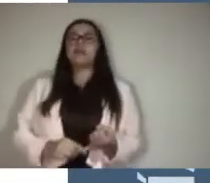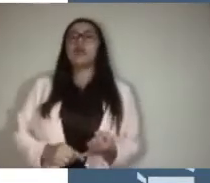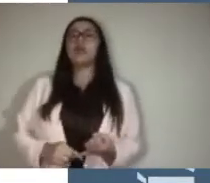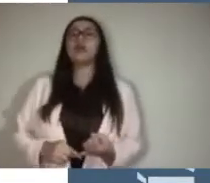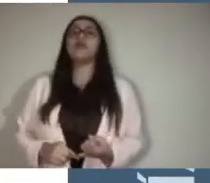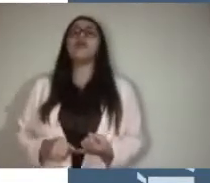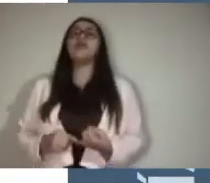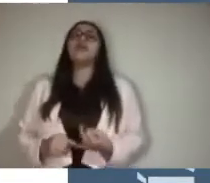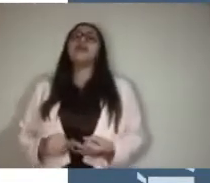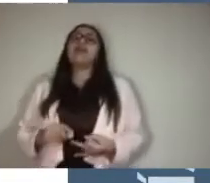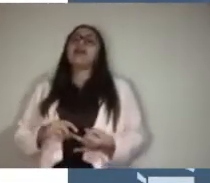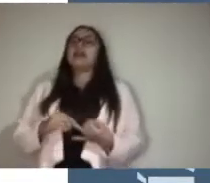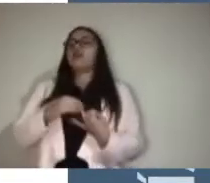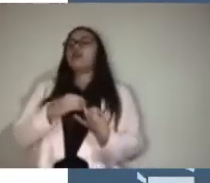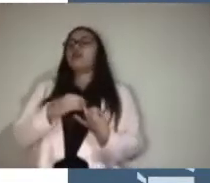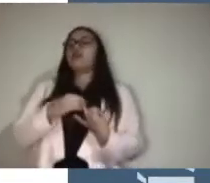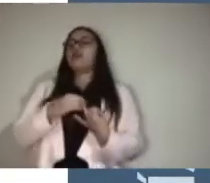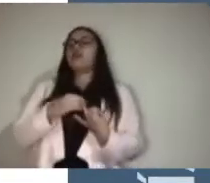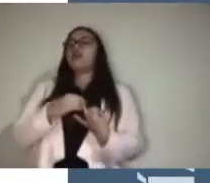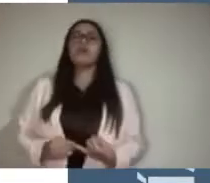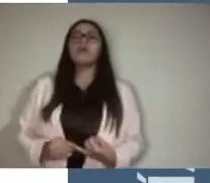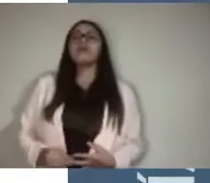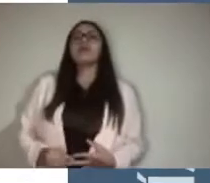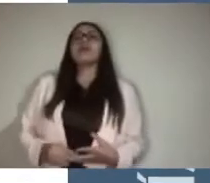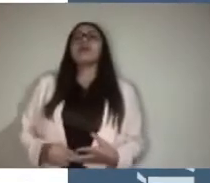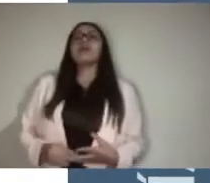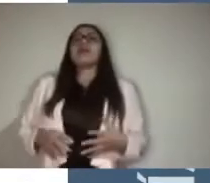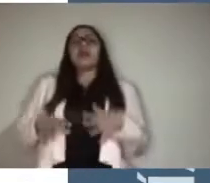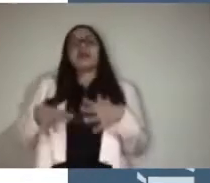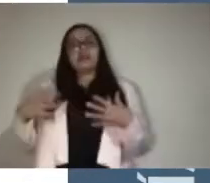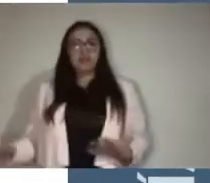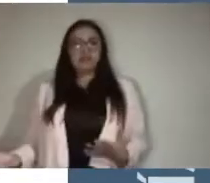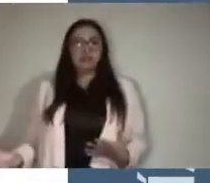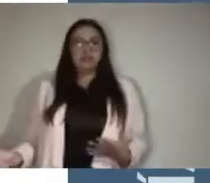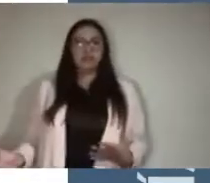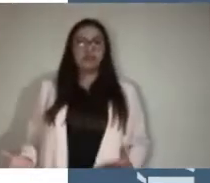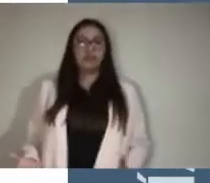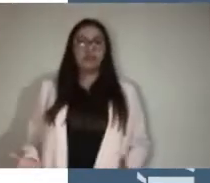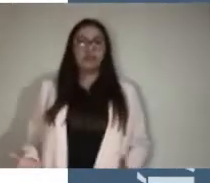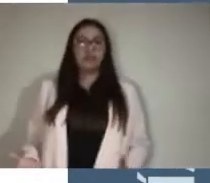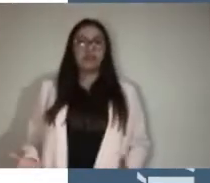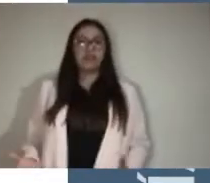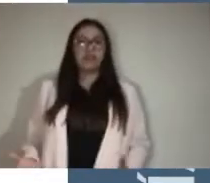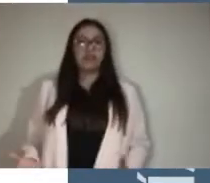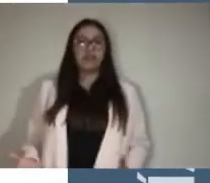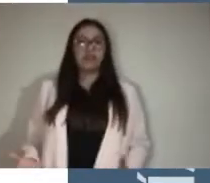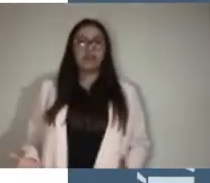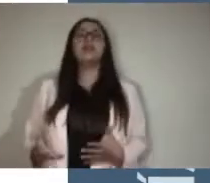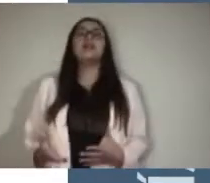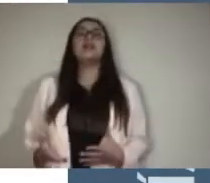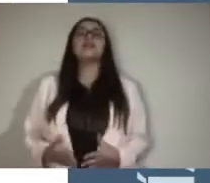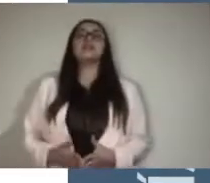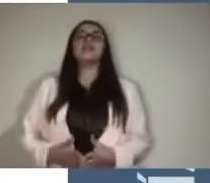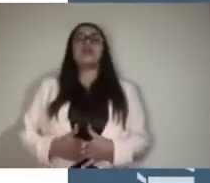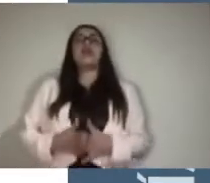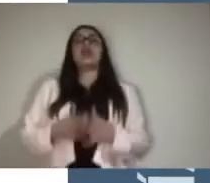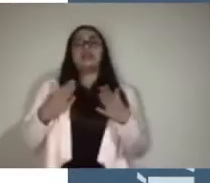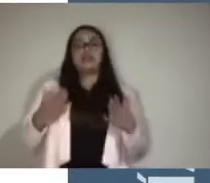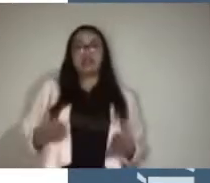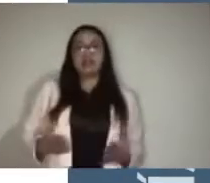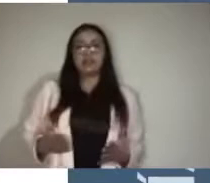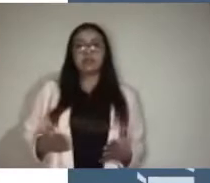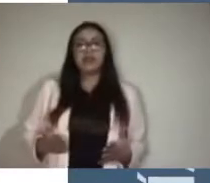tipo histológico, el lugar anatómico, entre otras. En cuanto a los métodos estadísticos, se